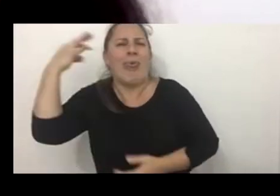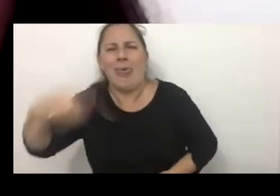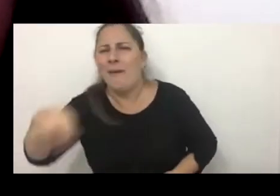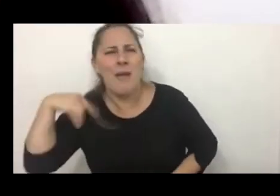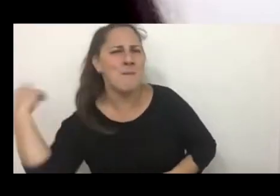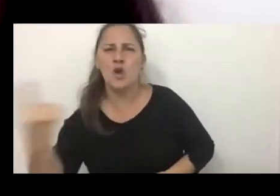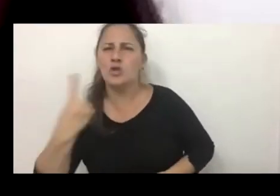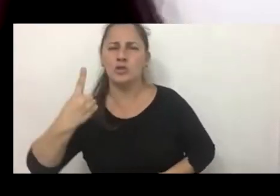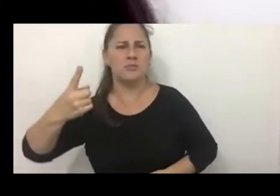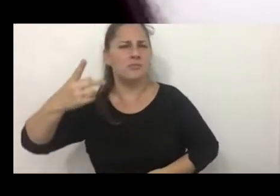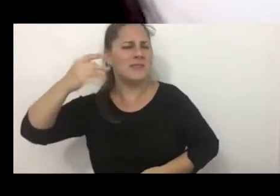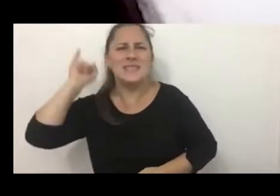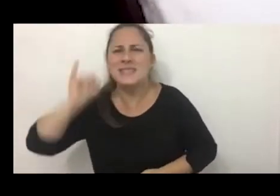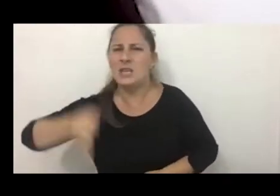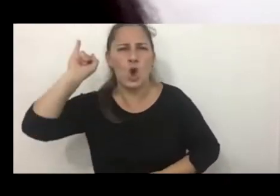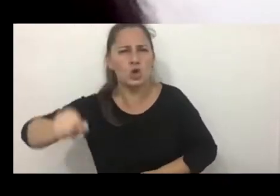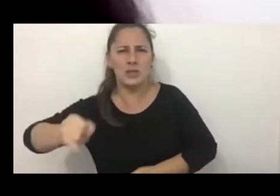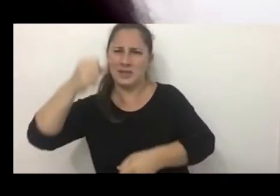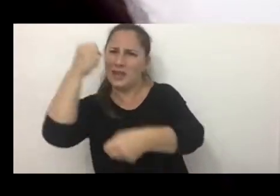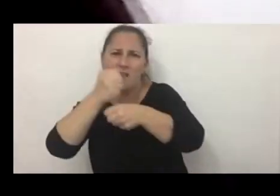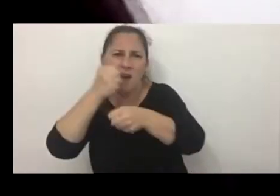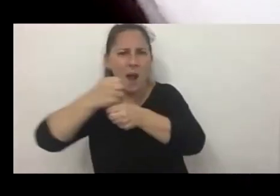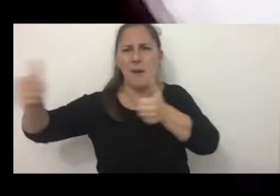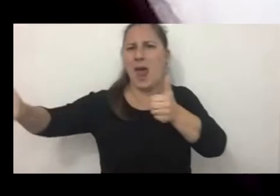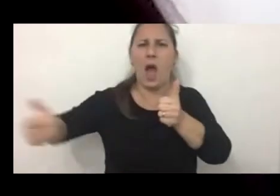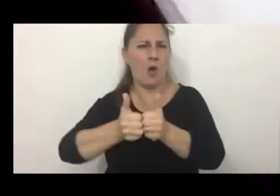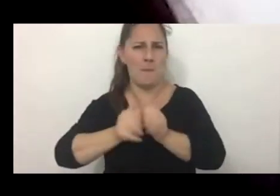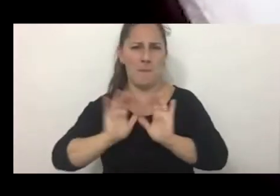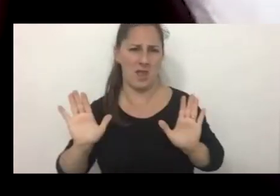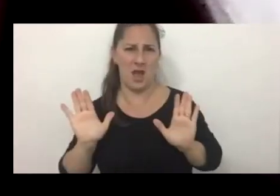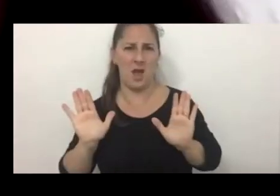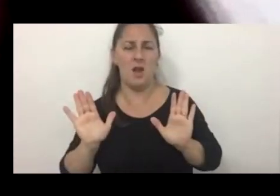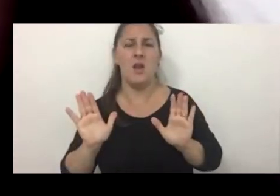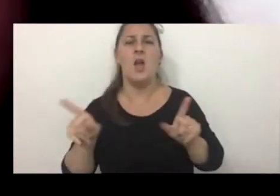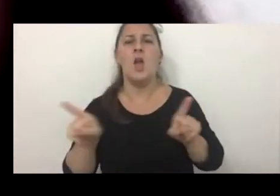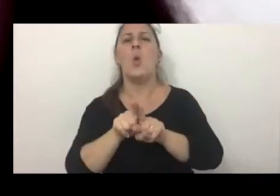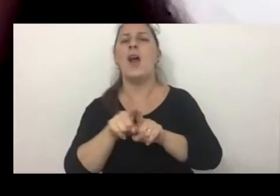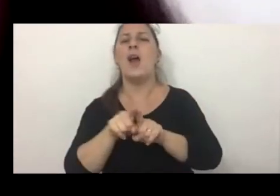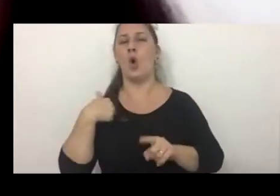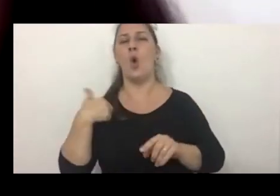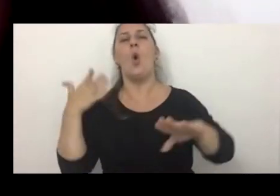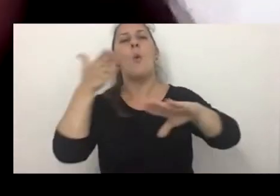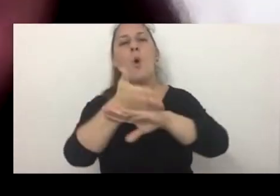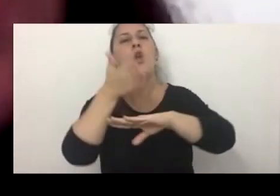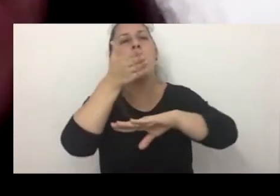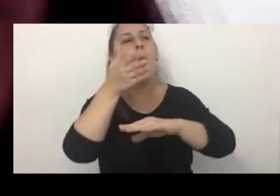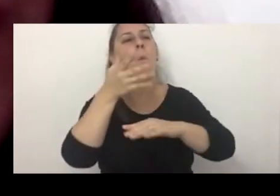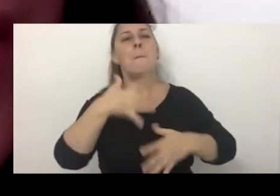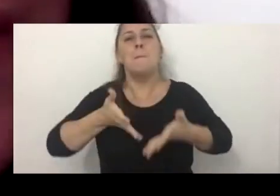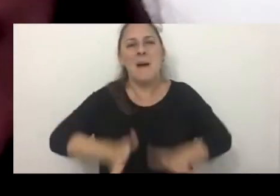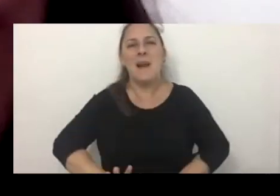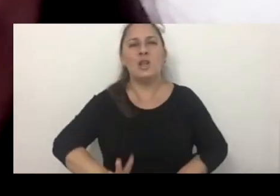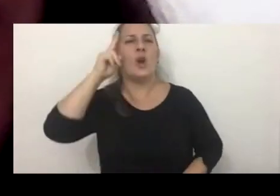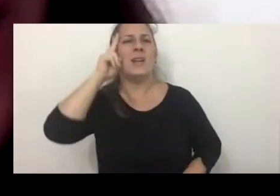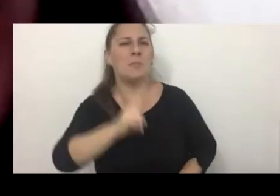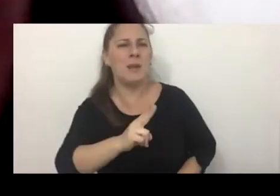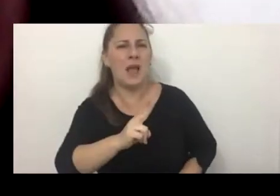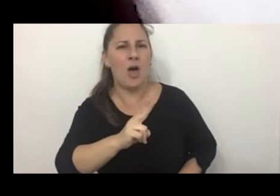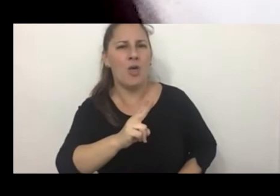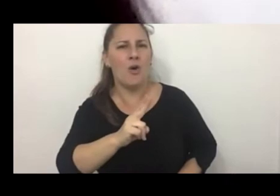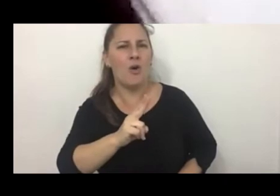otros riesgos, que va a haber un dolor que va a venir después, porque no deja de ser una cirugía, etcétera, etcétera, ¿no?